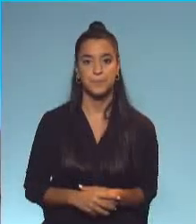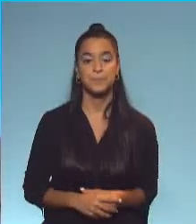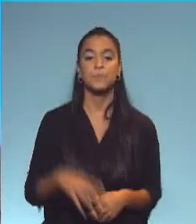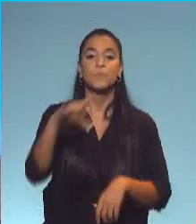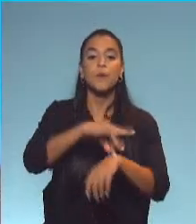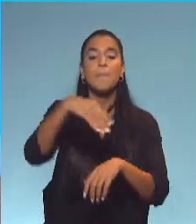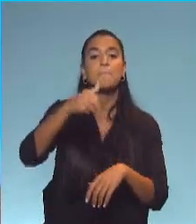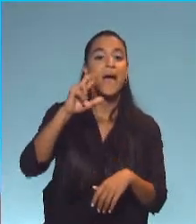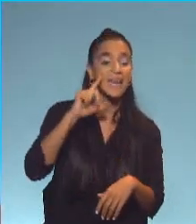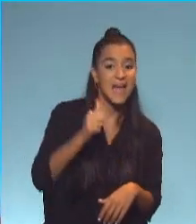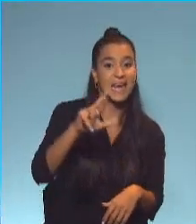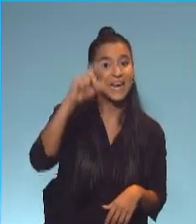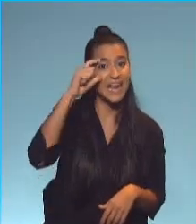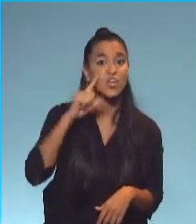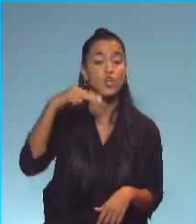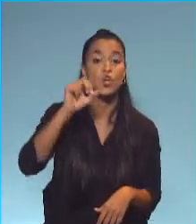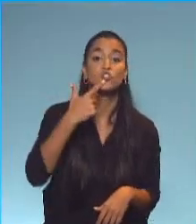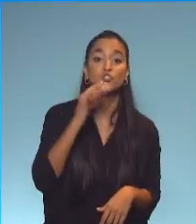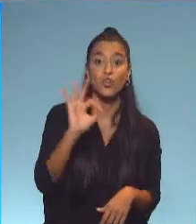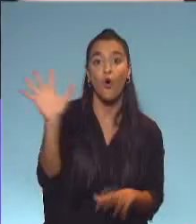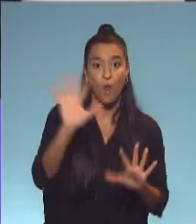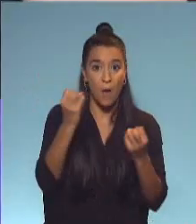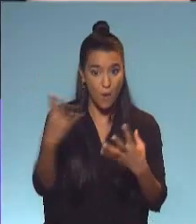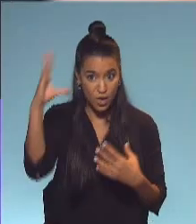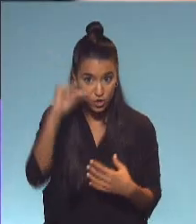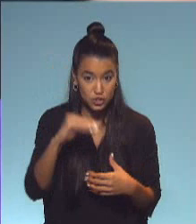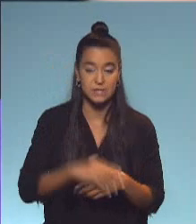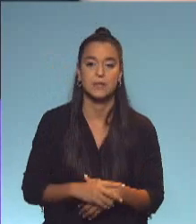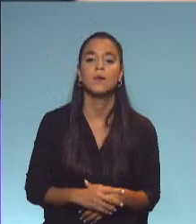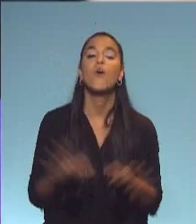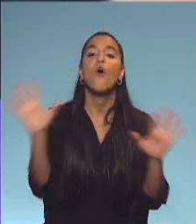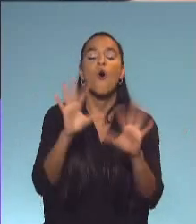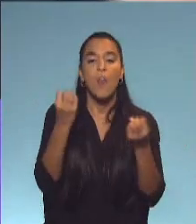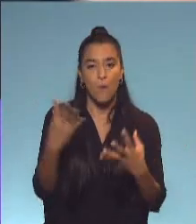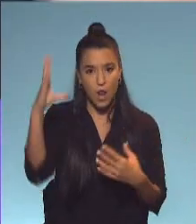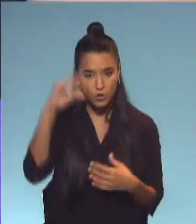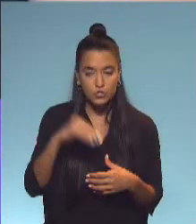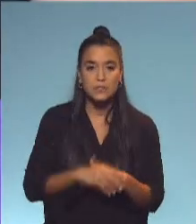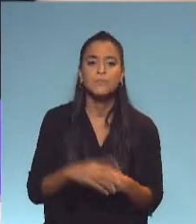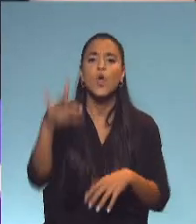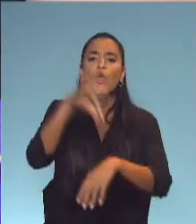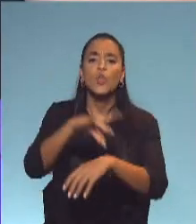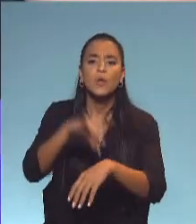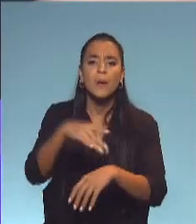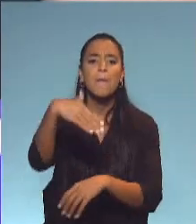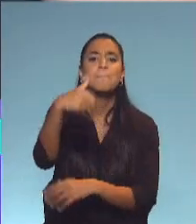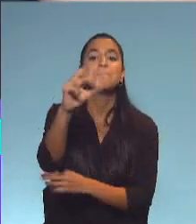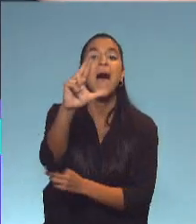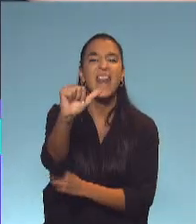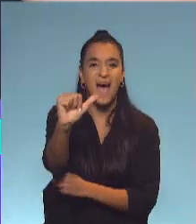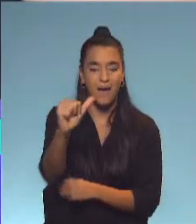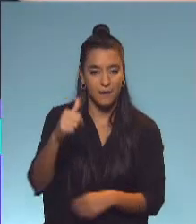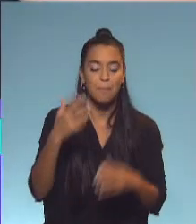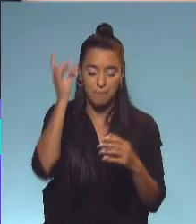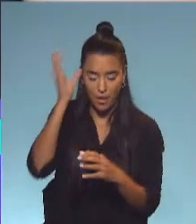Doctora María Reynoso, terapista del Hospital Tornú, buenas noches. Buenas noches, Doctora, mi cuéntenos nombre es Mara Reynoso. Mara